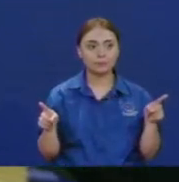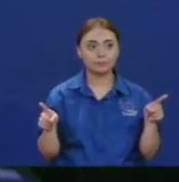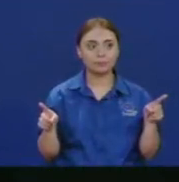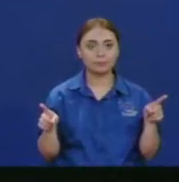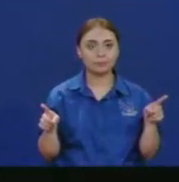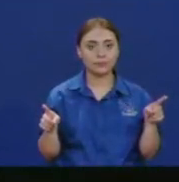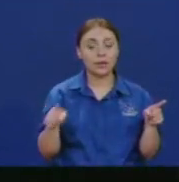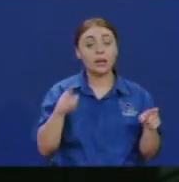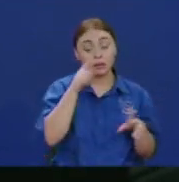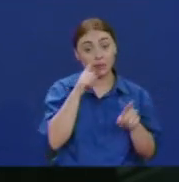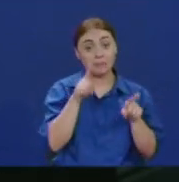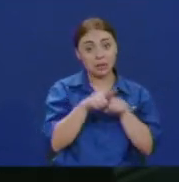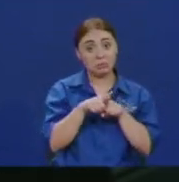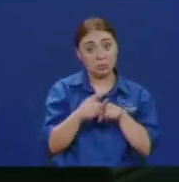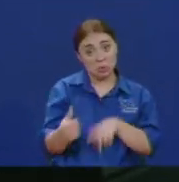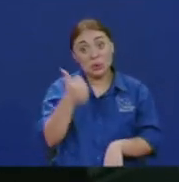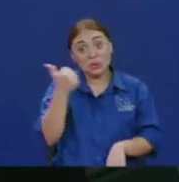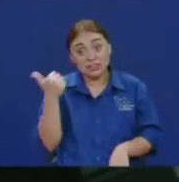otras cosas también.